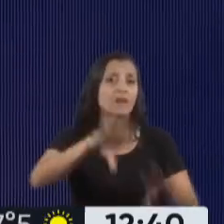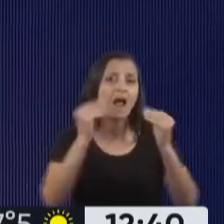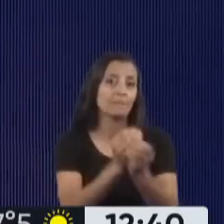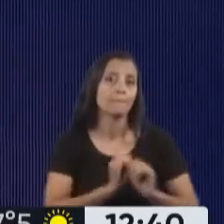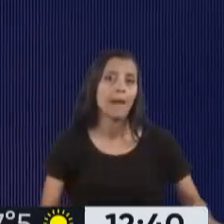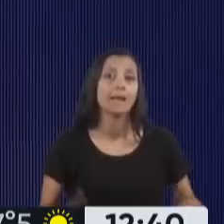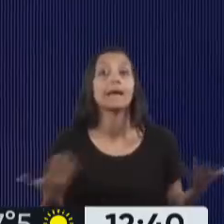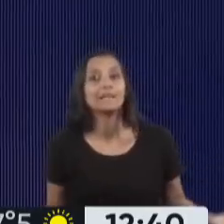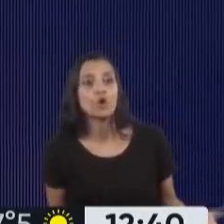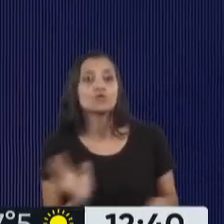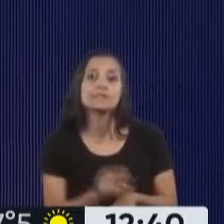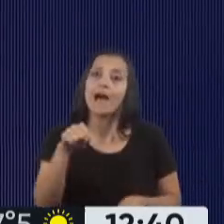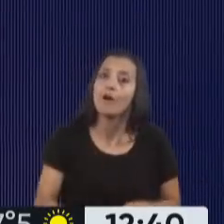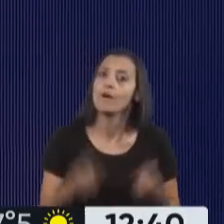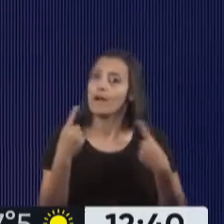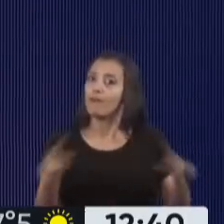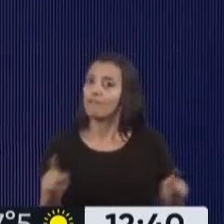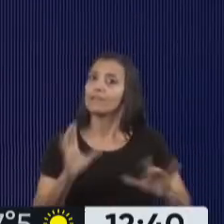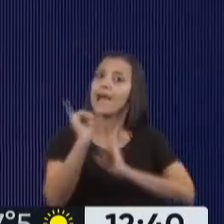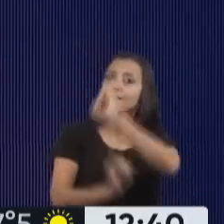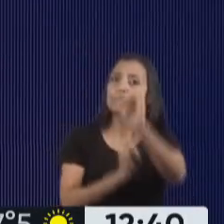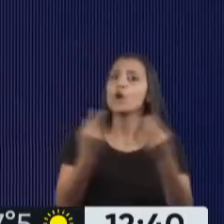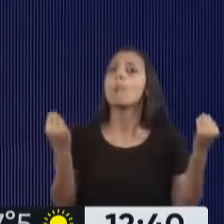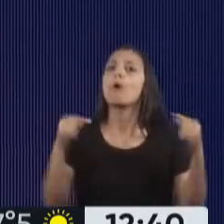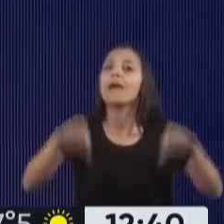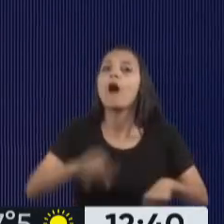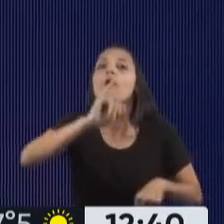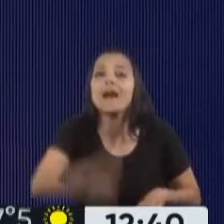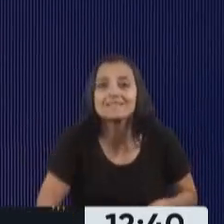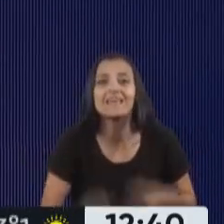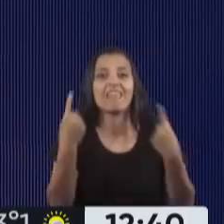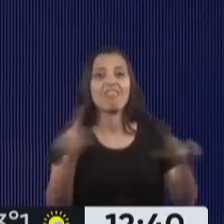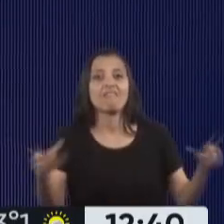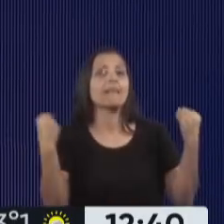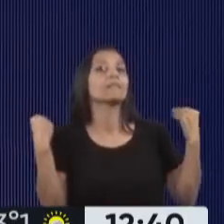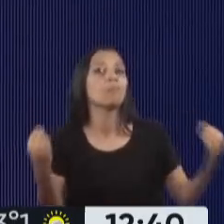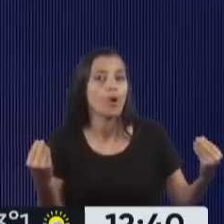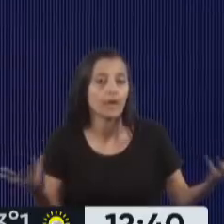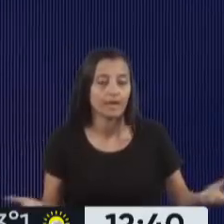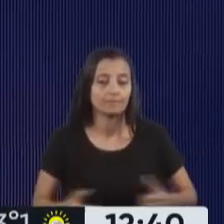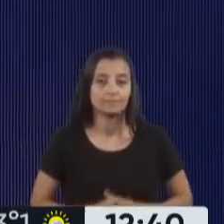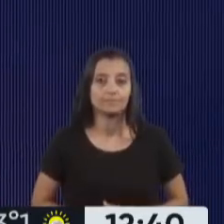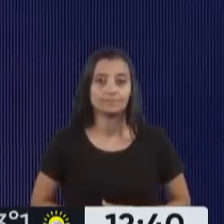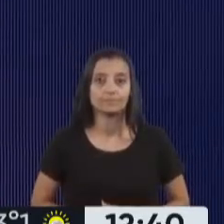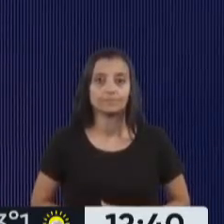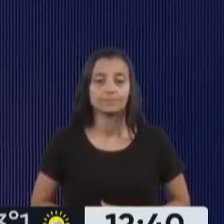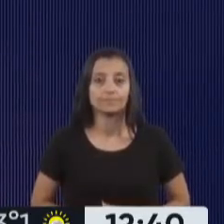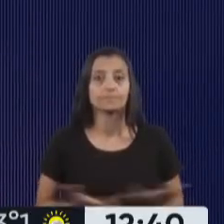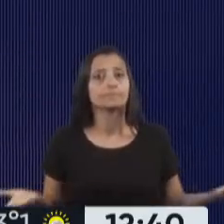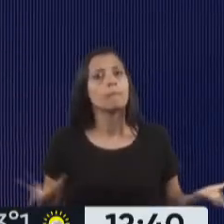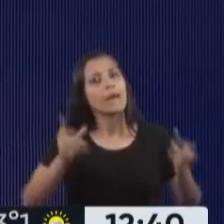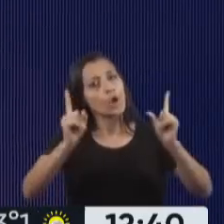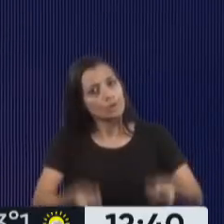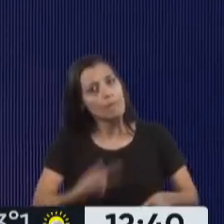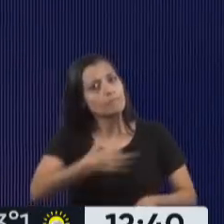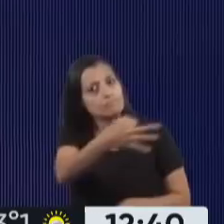es un poquito más desafiante explicar por qué esta vez será diferente. Pero también